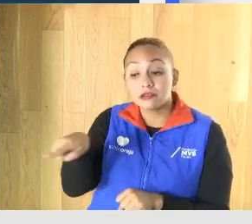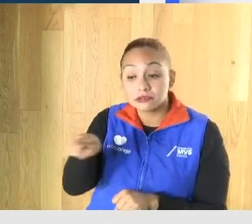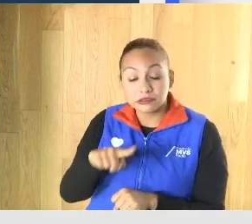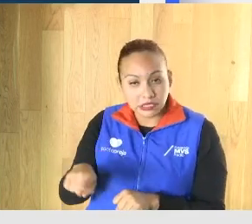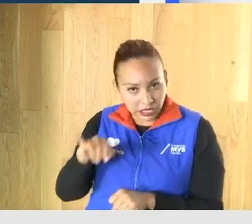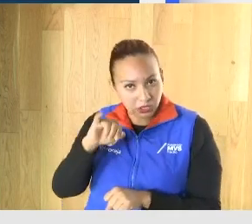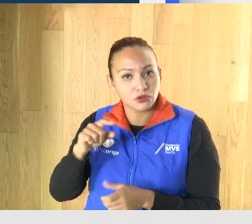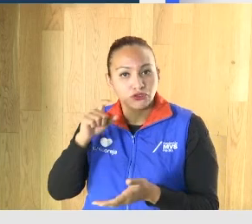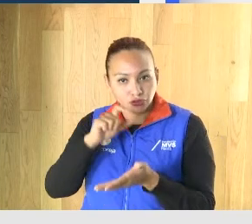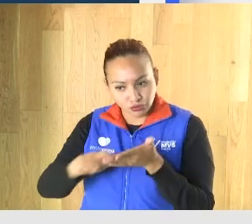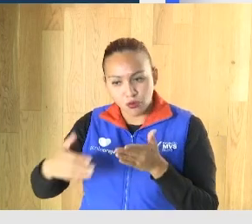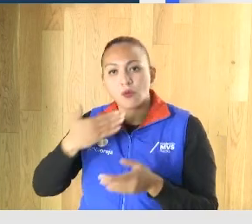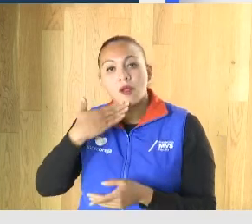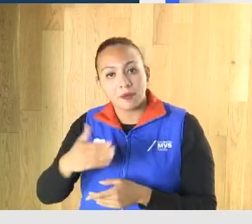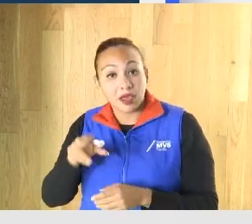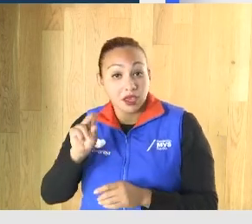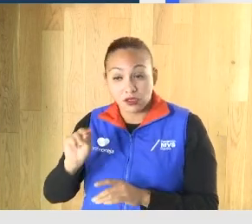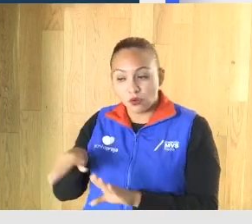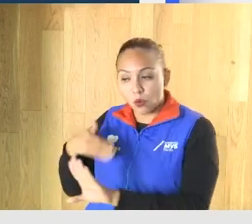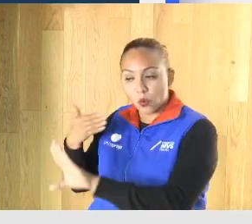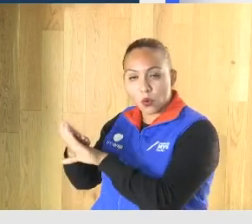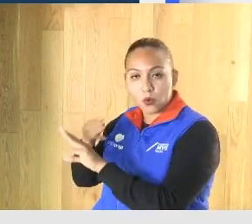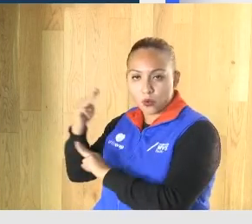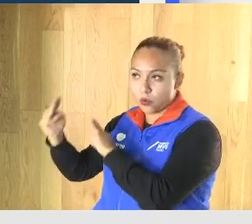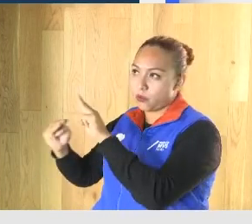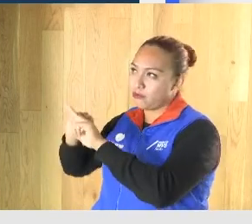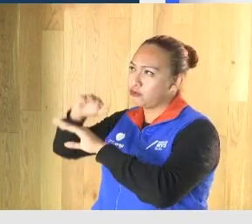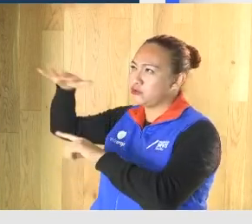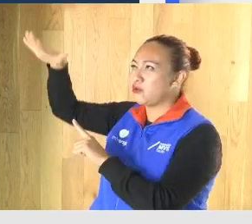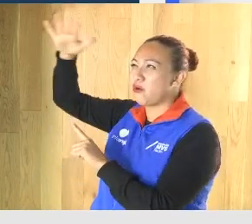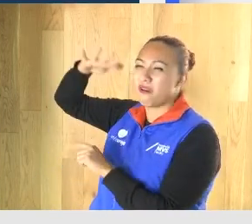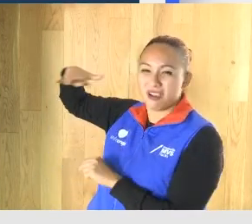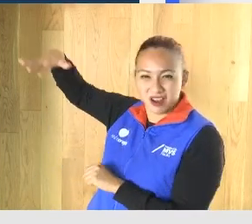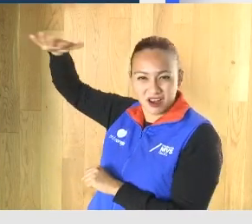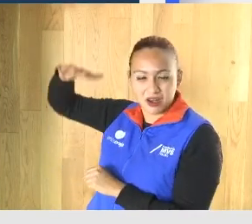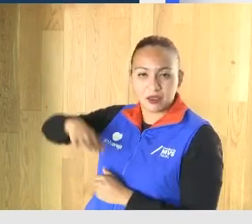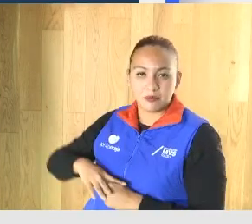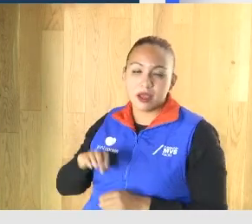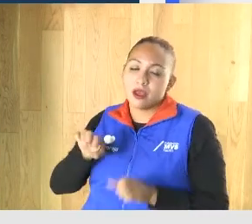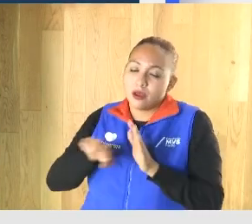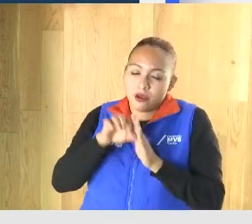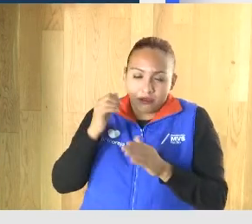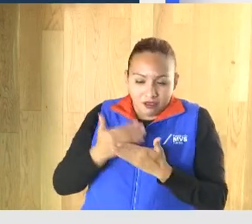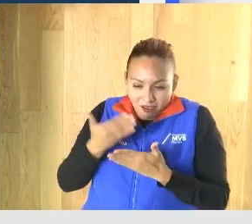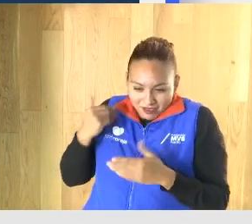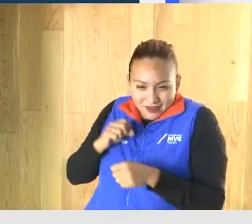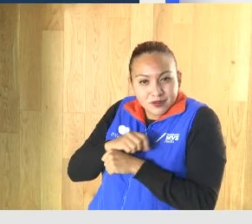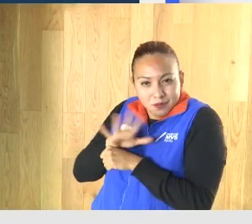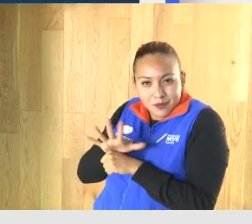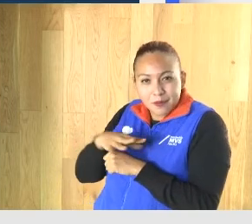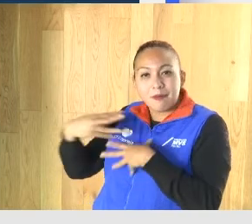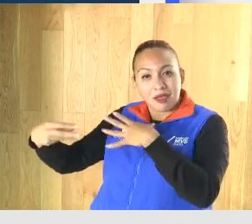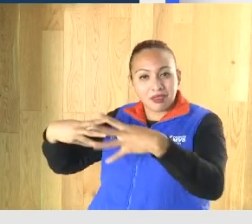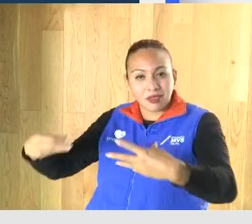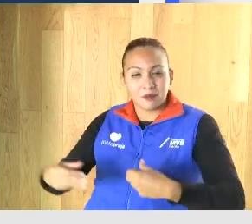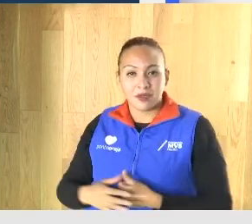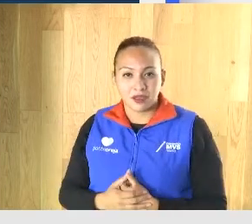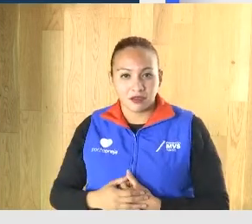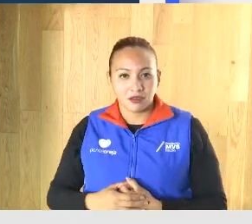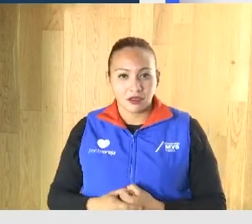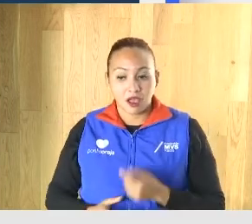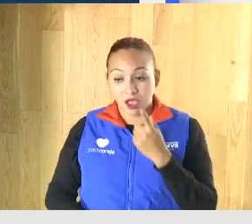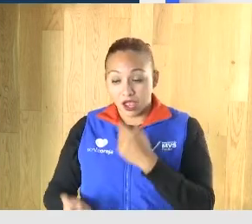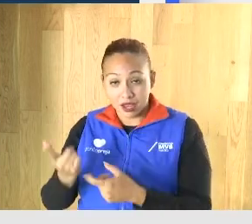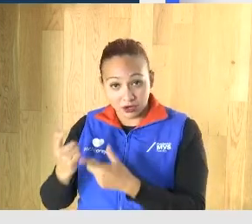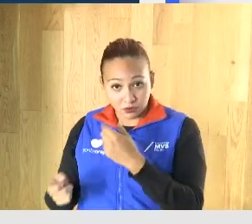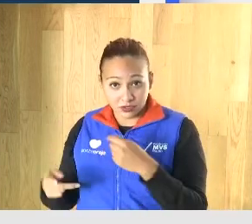¿no? Todas las lecciones aprendidas que hemos tenido, ¿no? Durante la pandemia, por ejemplo, estos, digamos,